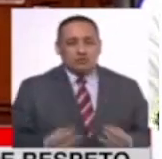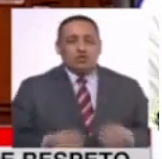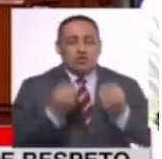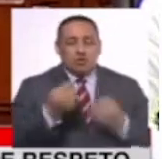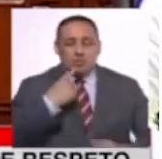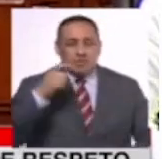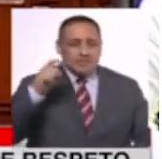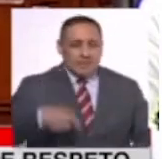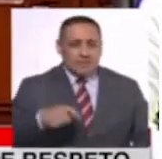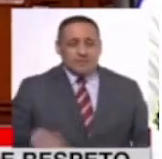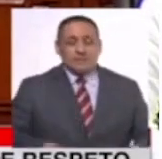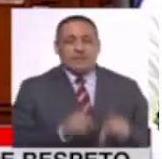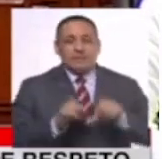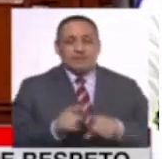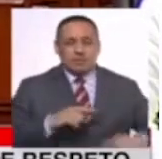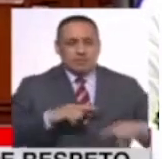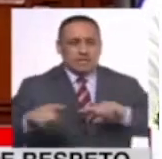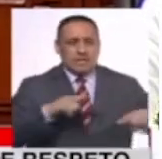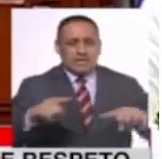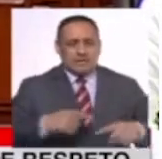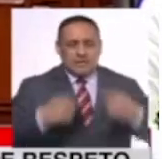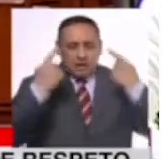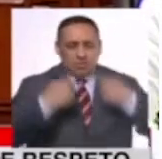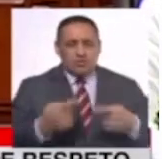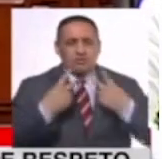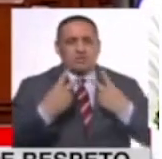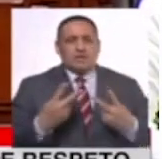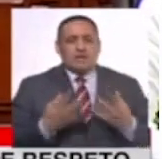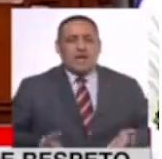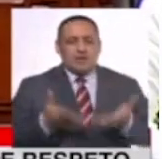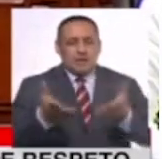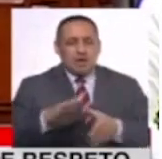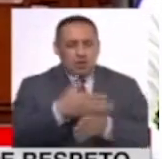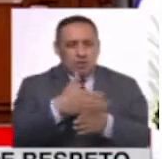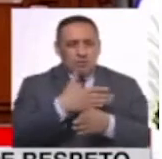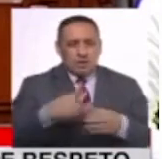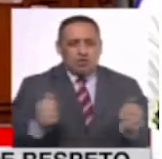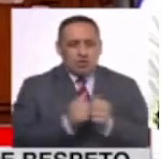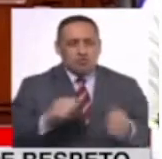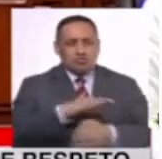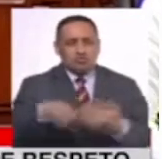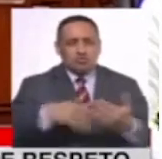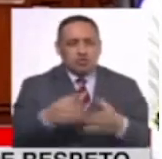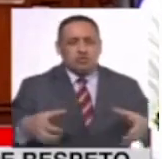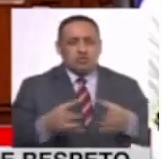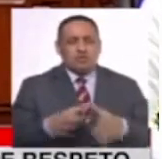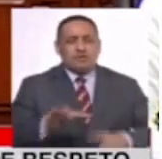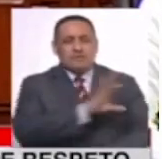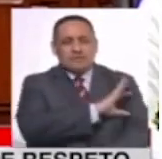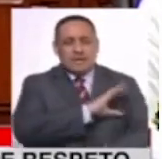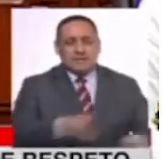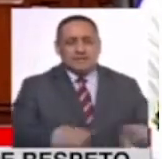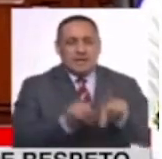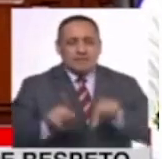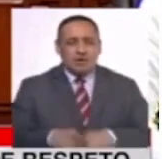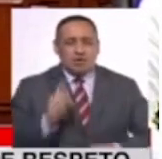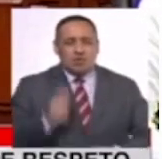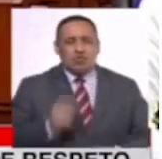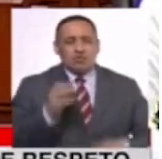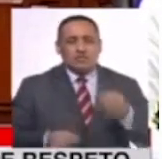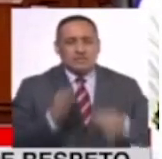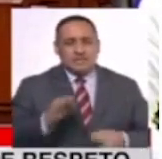como corresponde, estamos diligentes a colaborar en todo lo que el Ministerio Público, el Poder